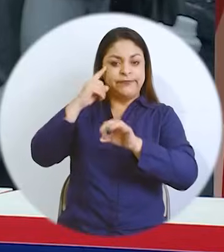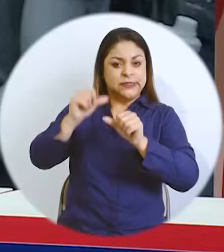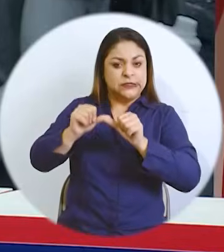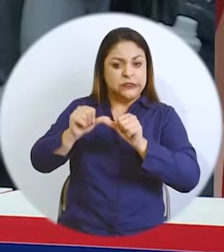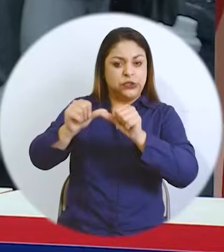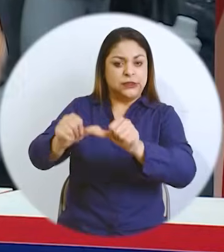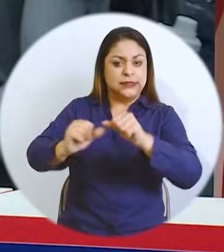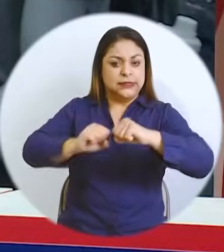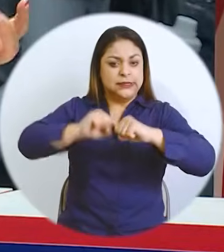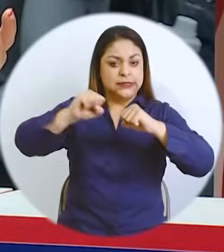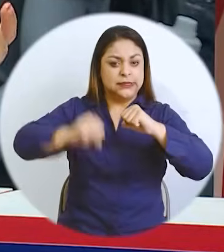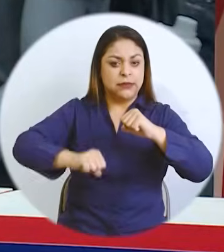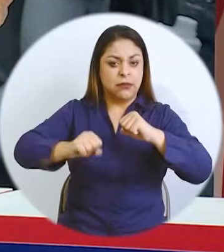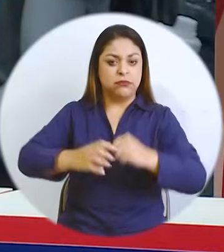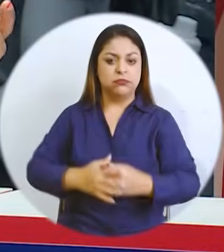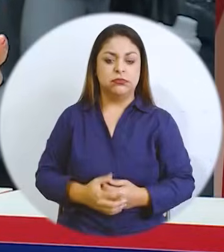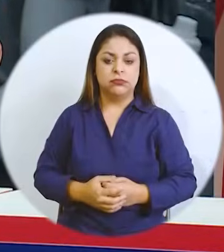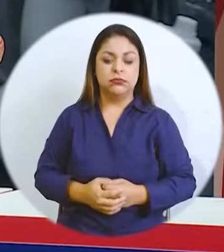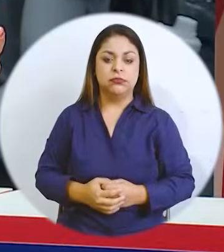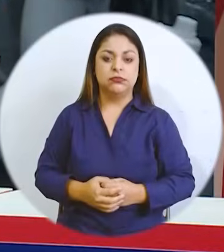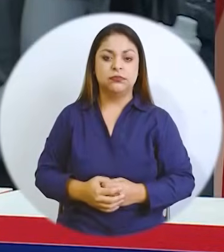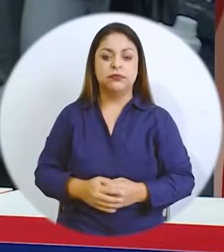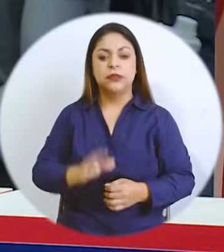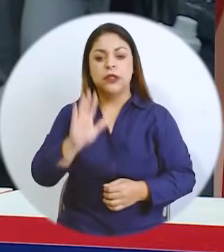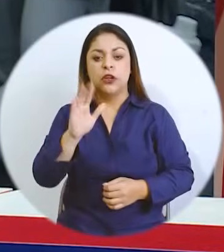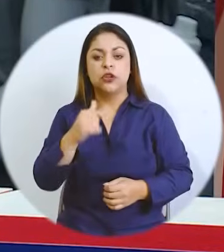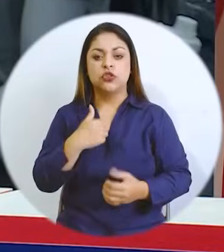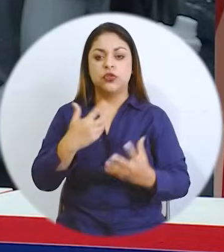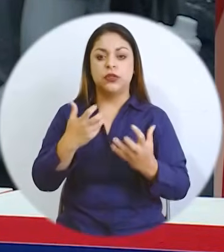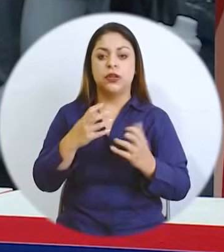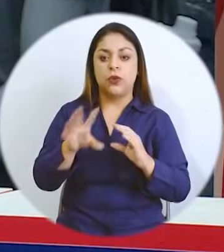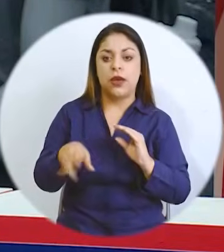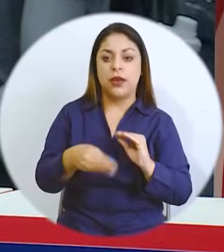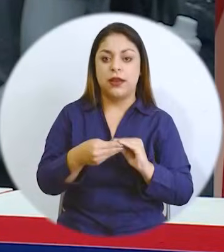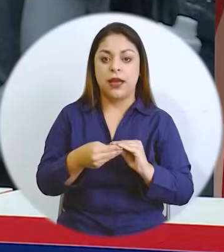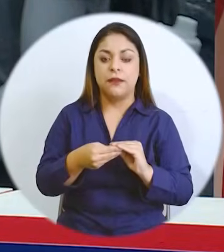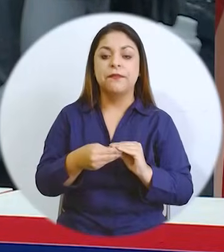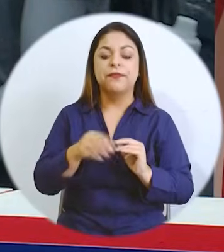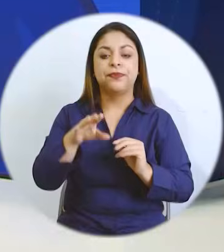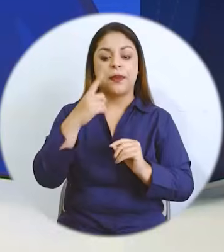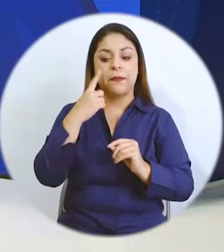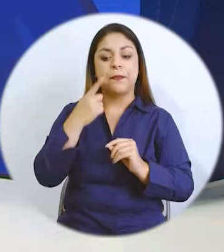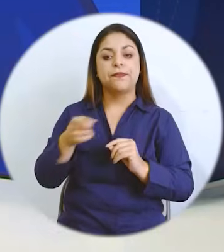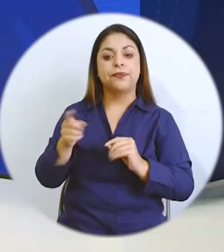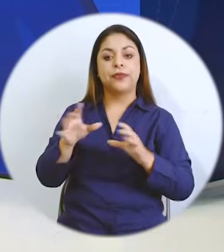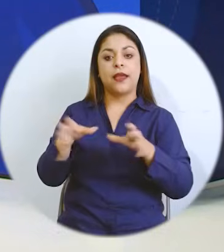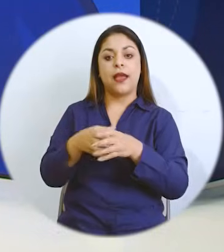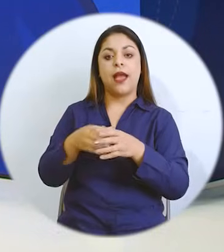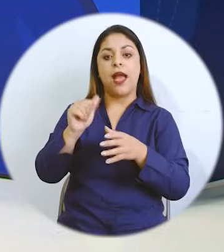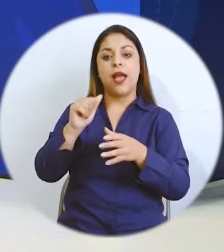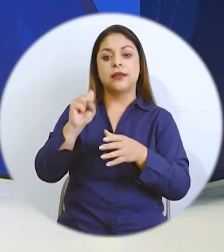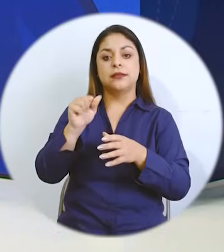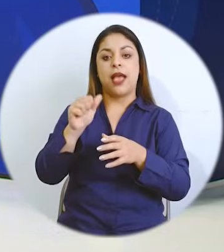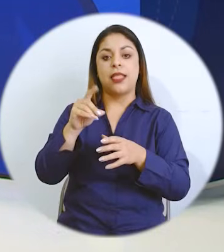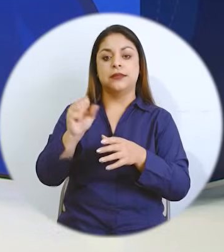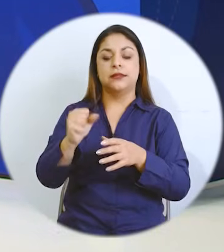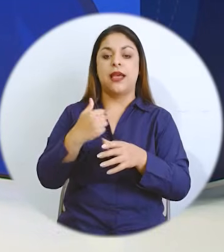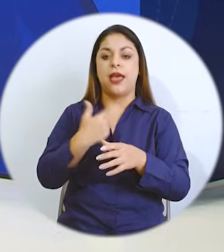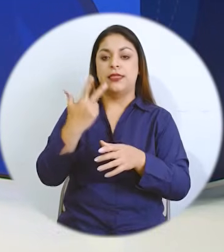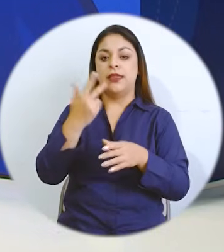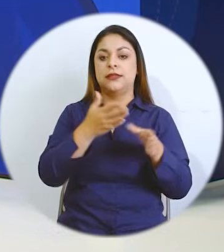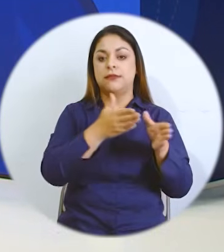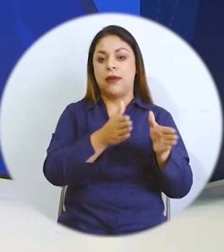son fundamentales para sostener el sistema. Tal vez me gustaría agregar ahí, bueno, las